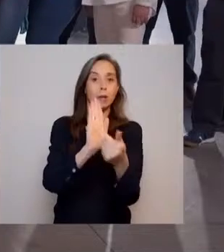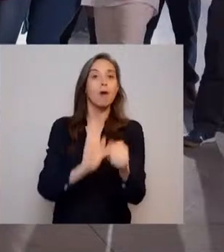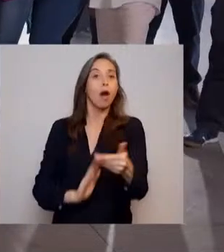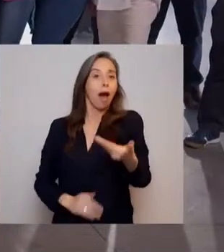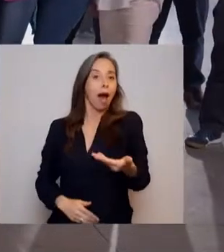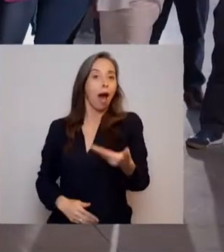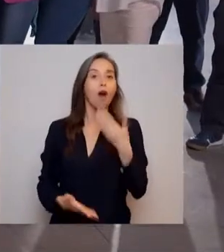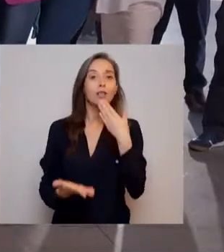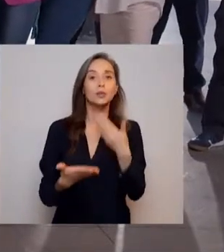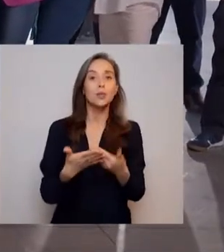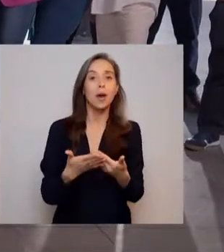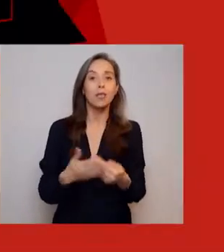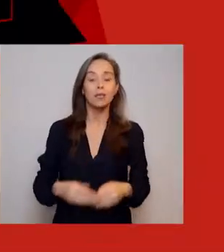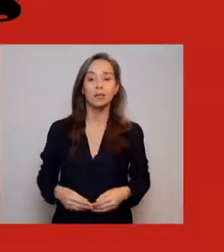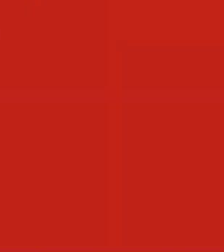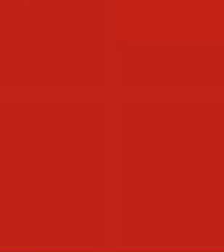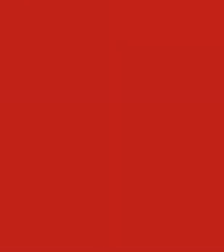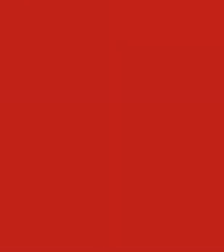política